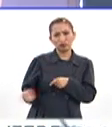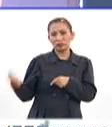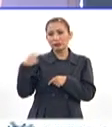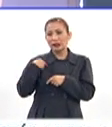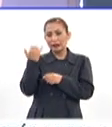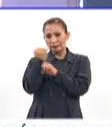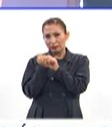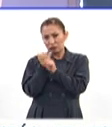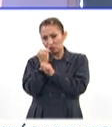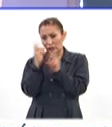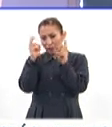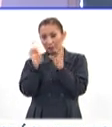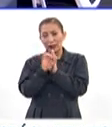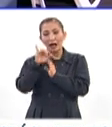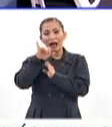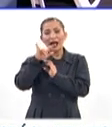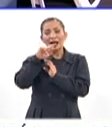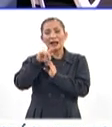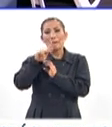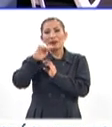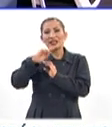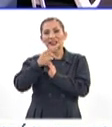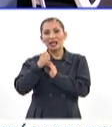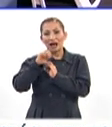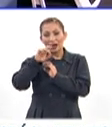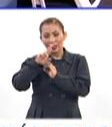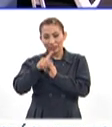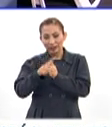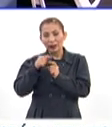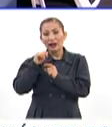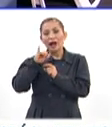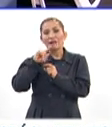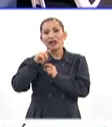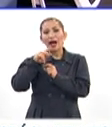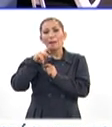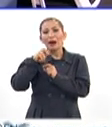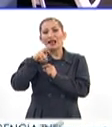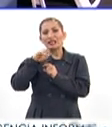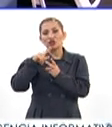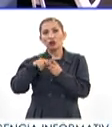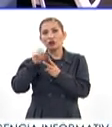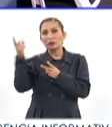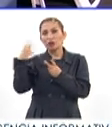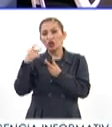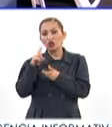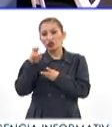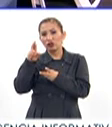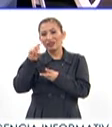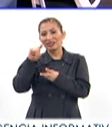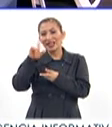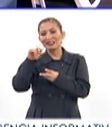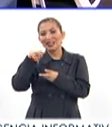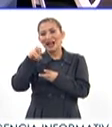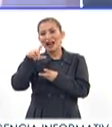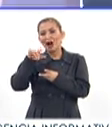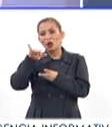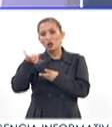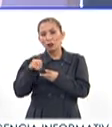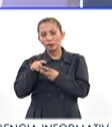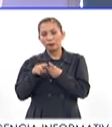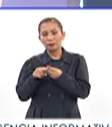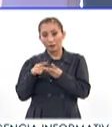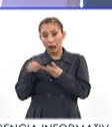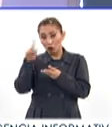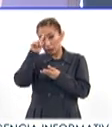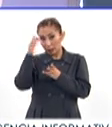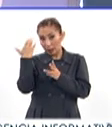personalidades estudiosos en la materia, como son Jacqueline Pechard, Javier Aparicio, estuvo con nosotros el doctor Díaz Naranjo, el maestro Díaz Naranjo,